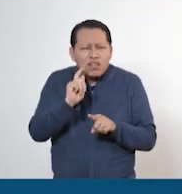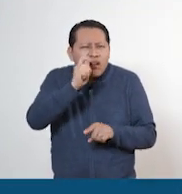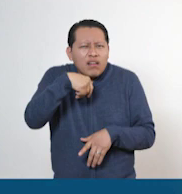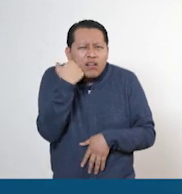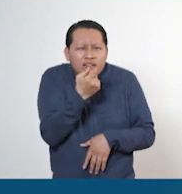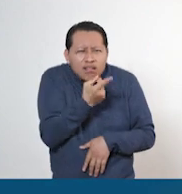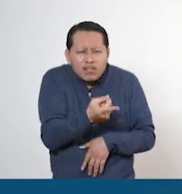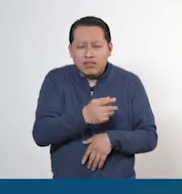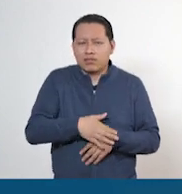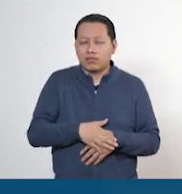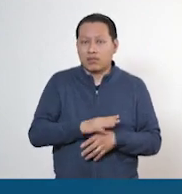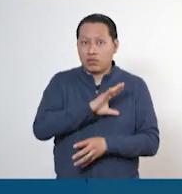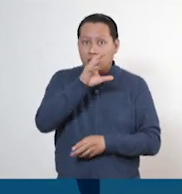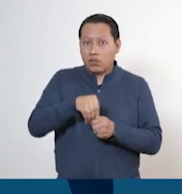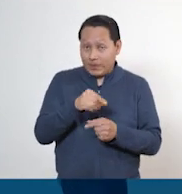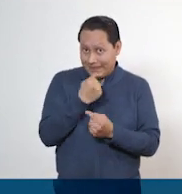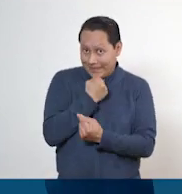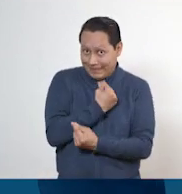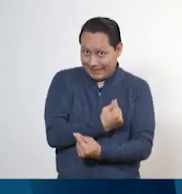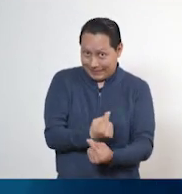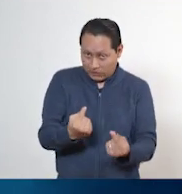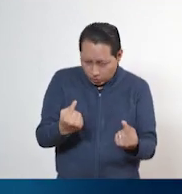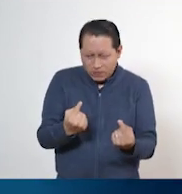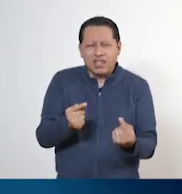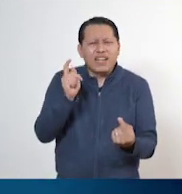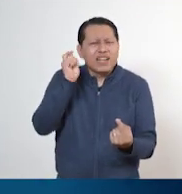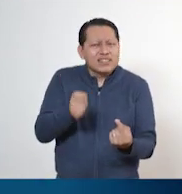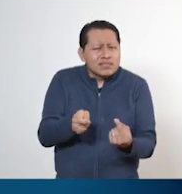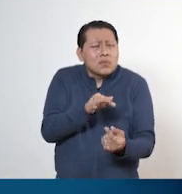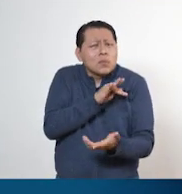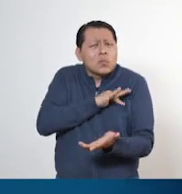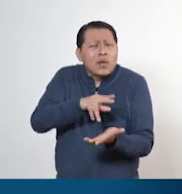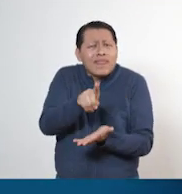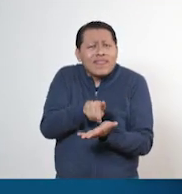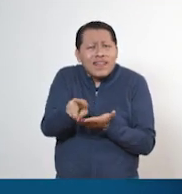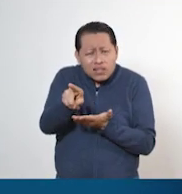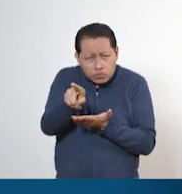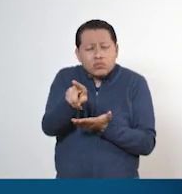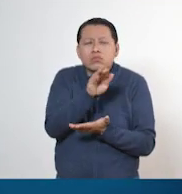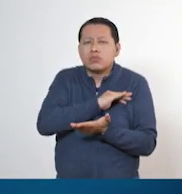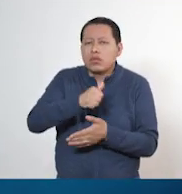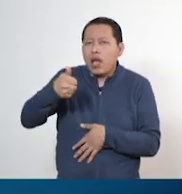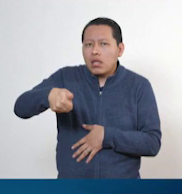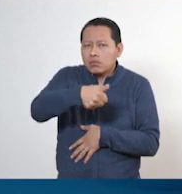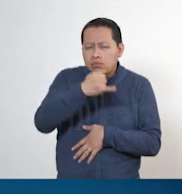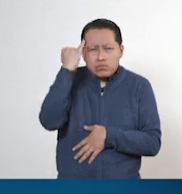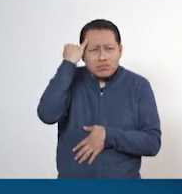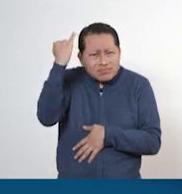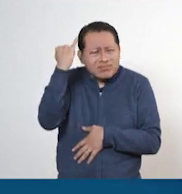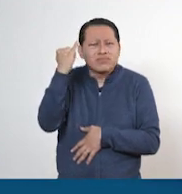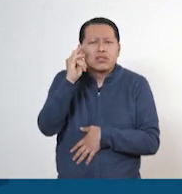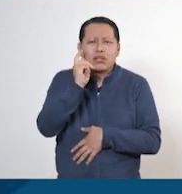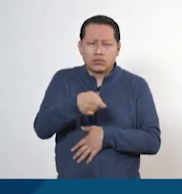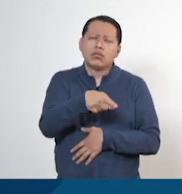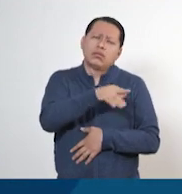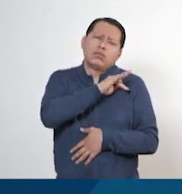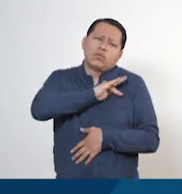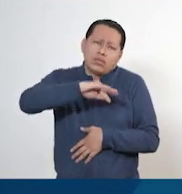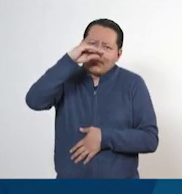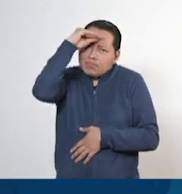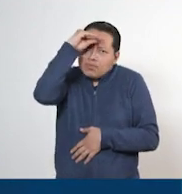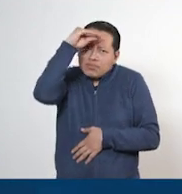decir? Pues que todas las niñas y los niños tienen derecho a tener ideas propias. Eso quiere decir que puedes pensar,